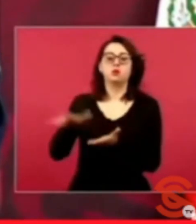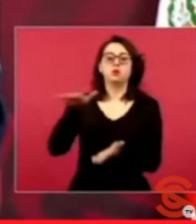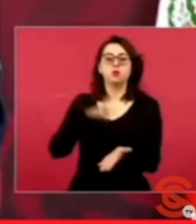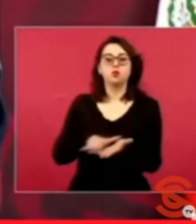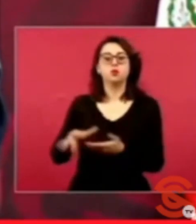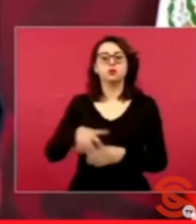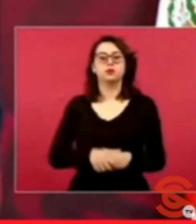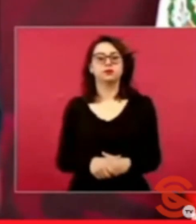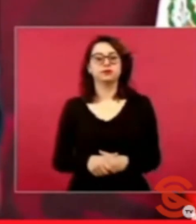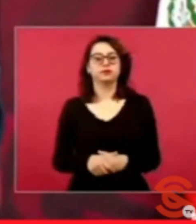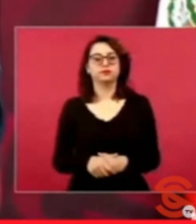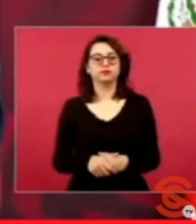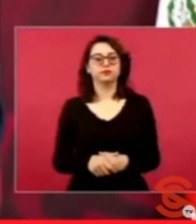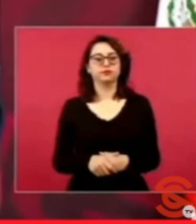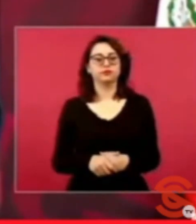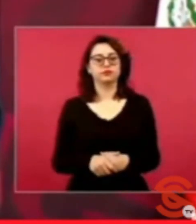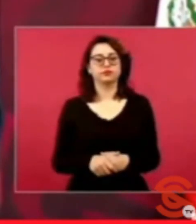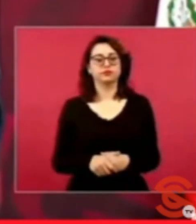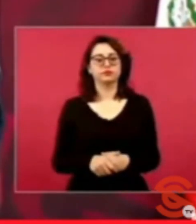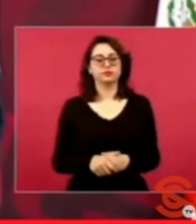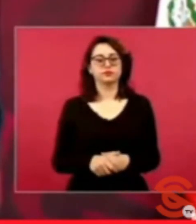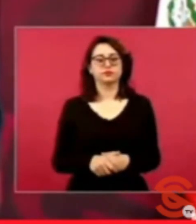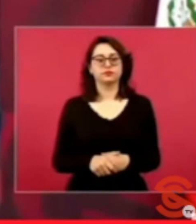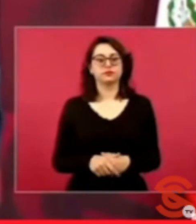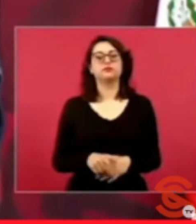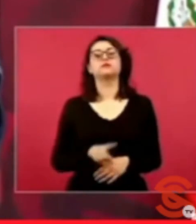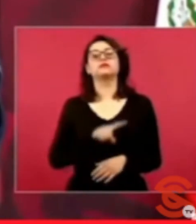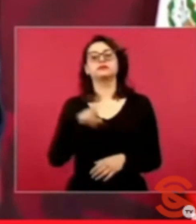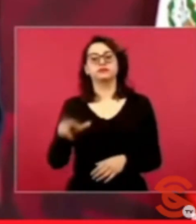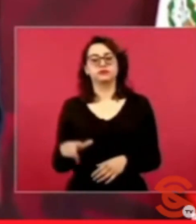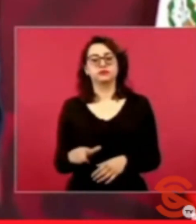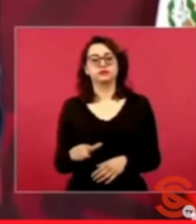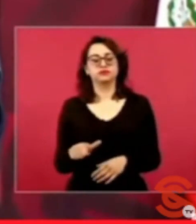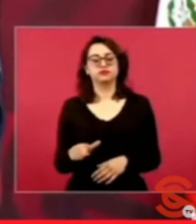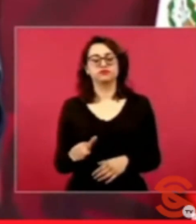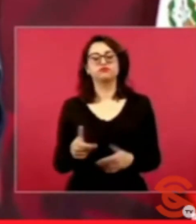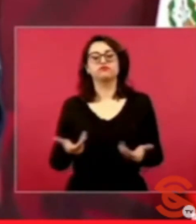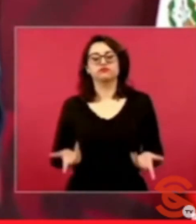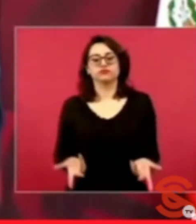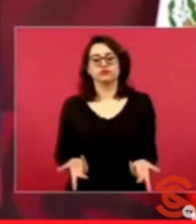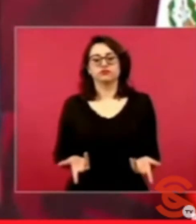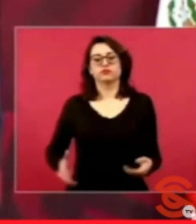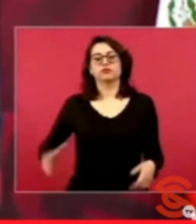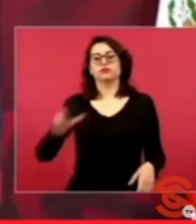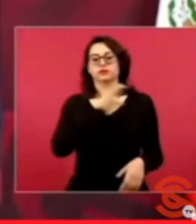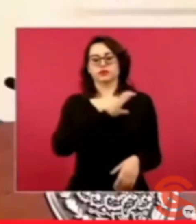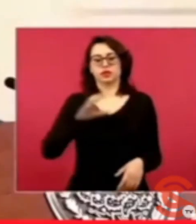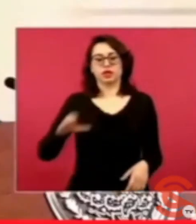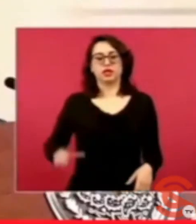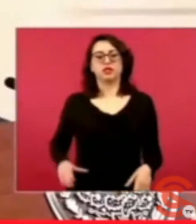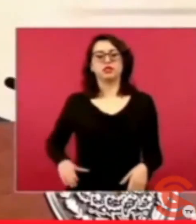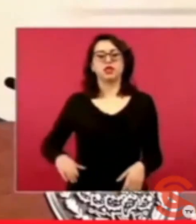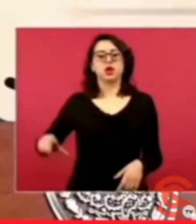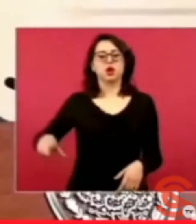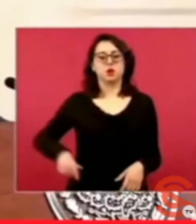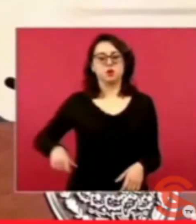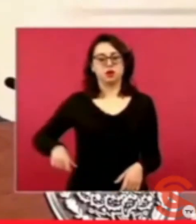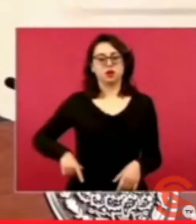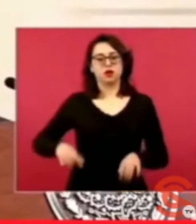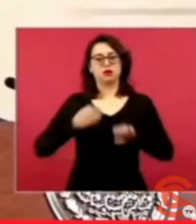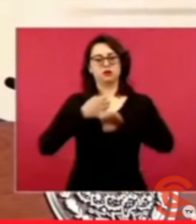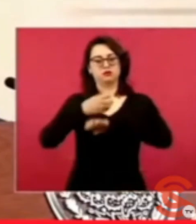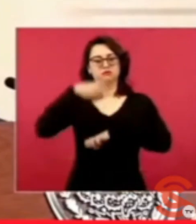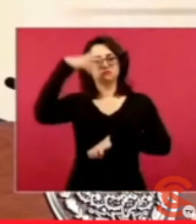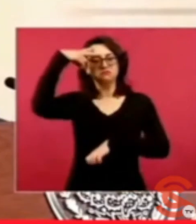Y luego, pues ya conocen la historia, fue candidata también a la gubernatura. No hubo